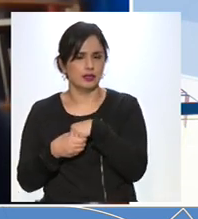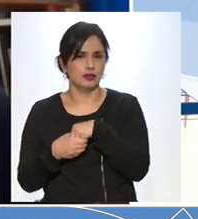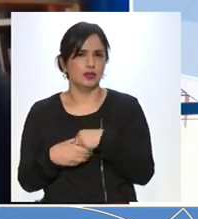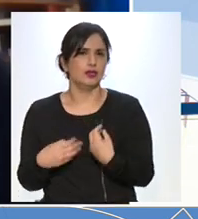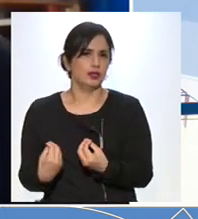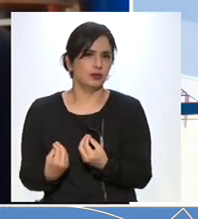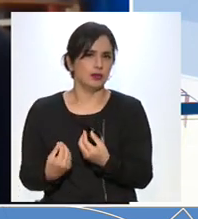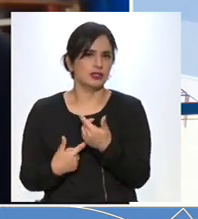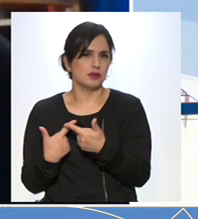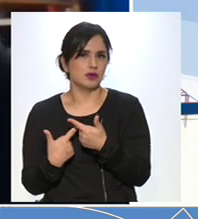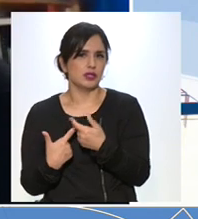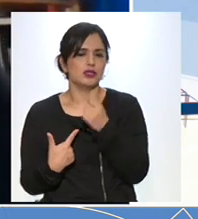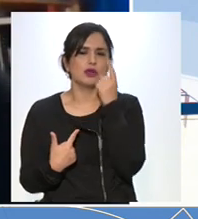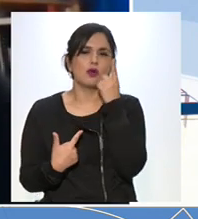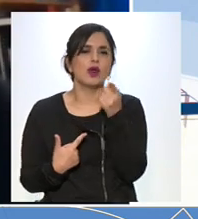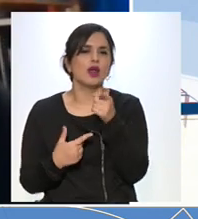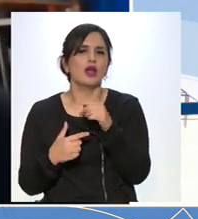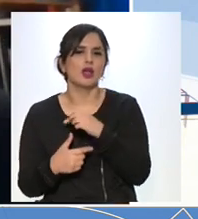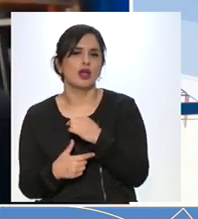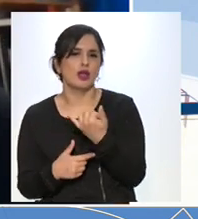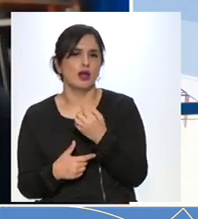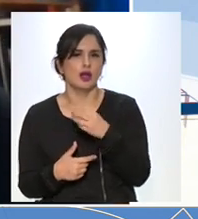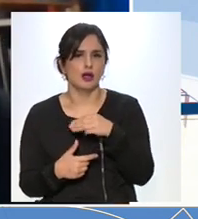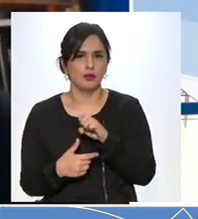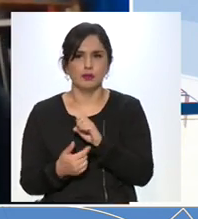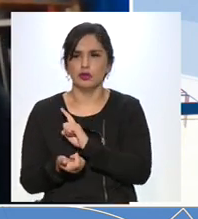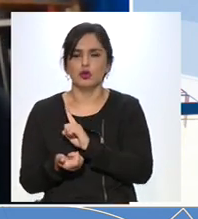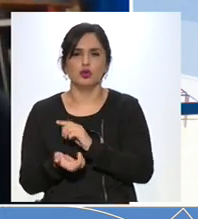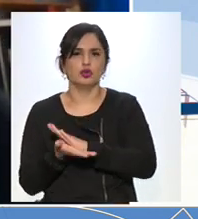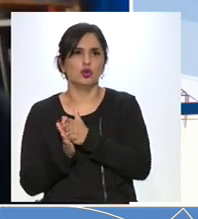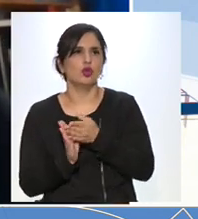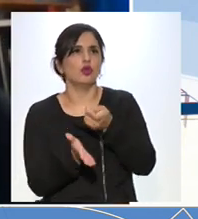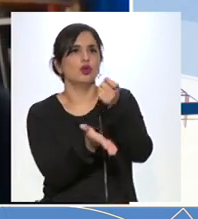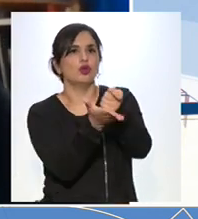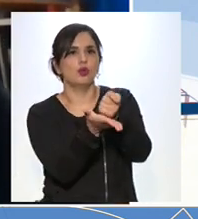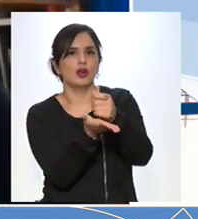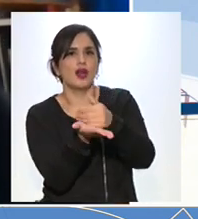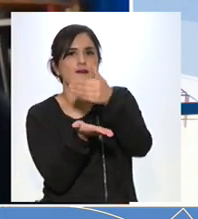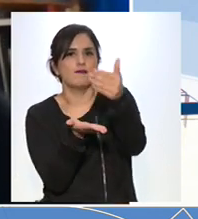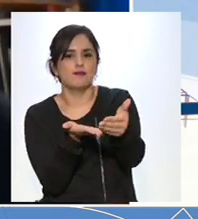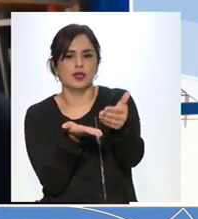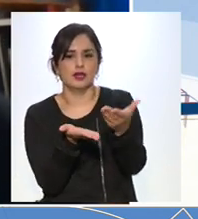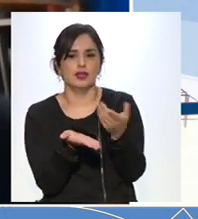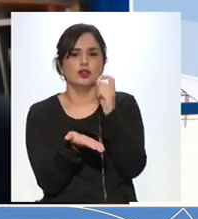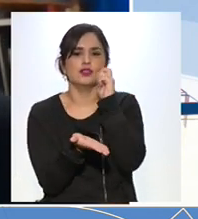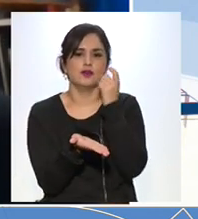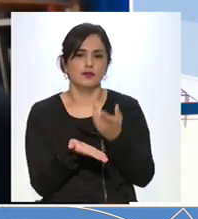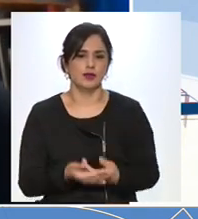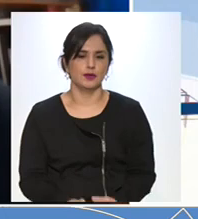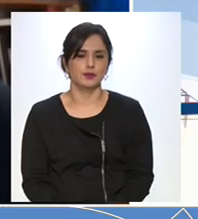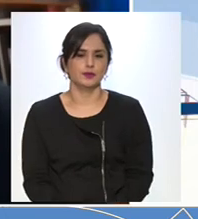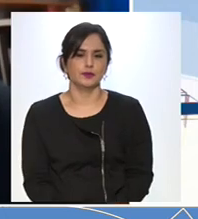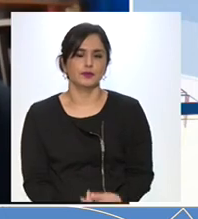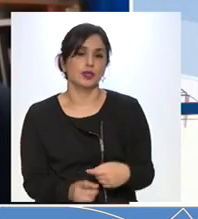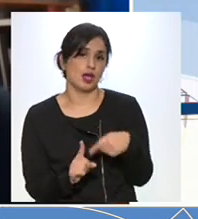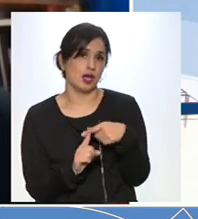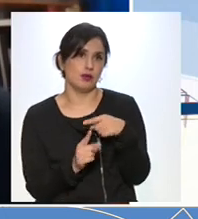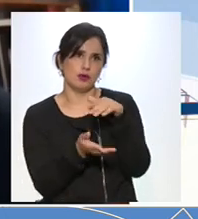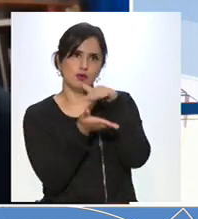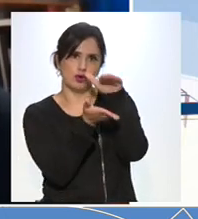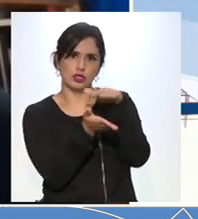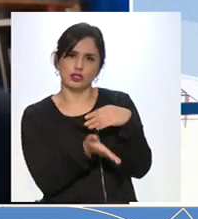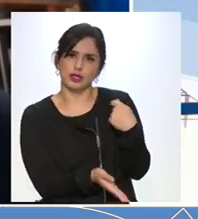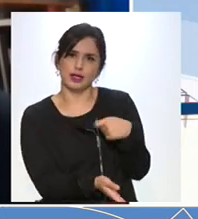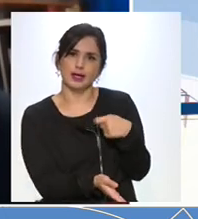¿Qué política hay hacia las pymes para que no todo se nos vaya en mayores importaciones y lo que eso representa? Y además importaciones bastante más